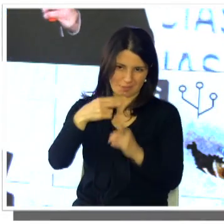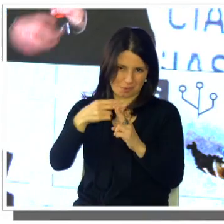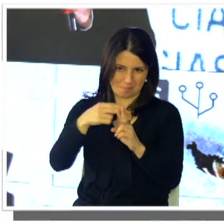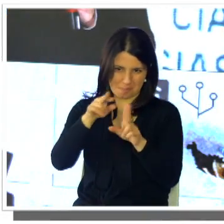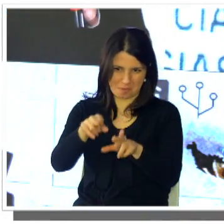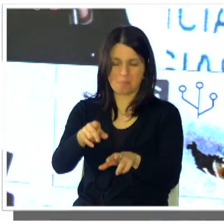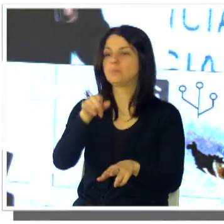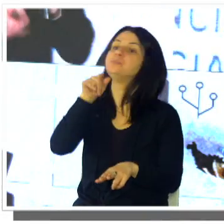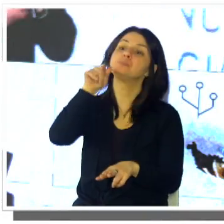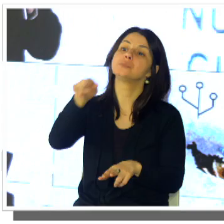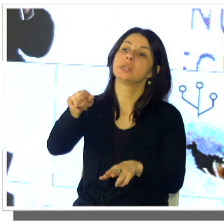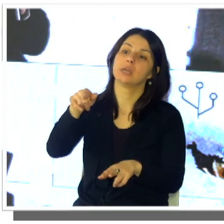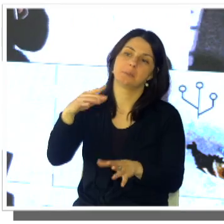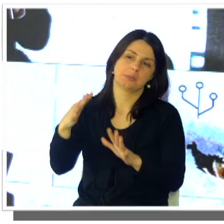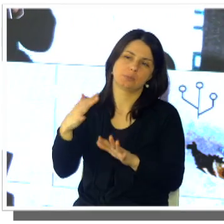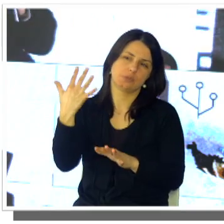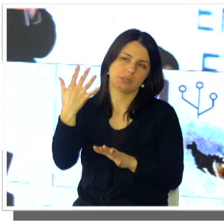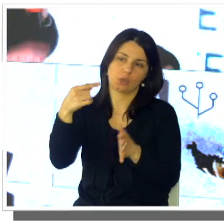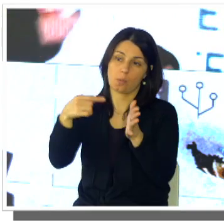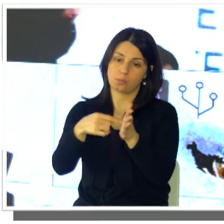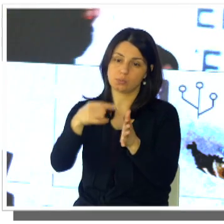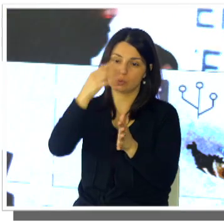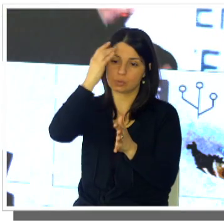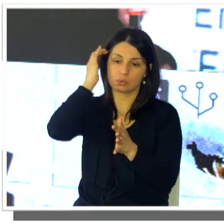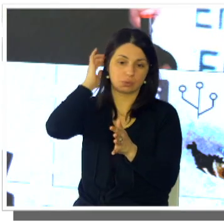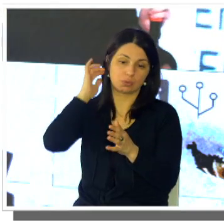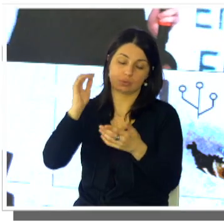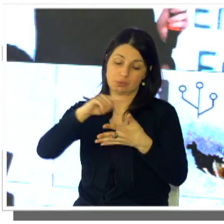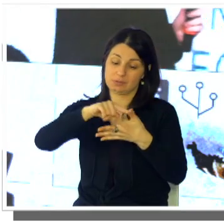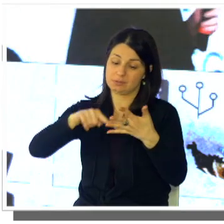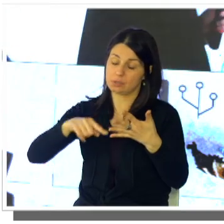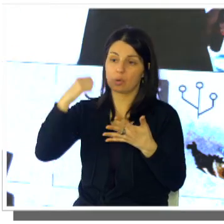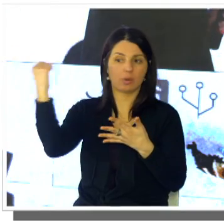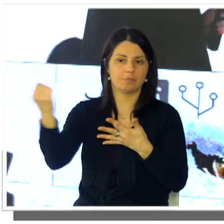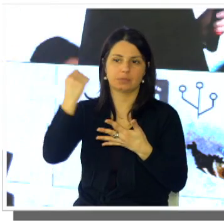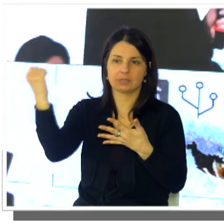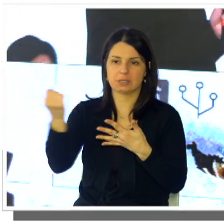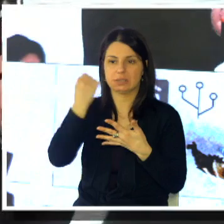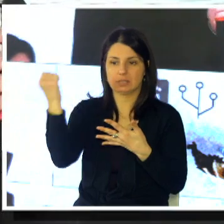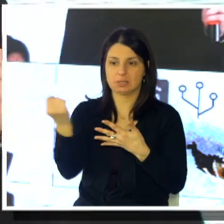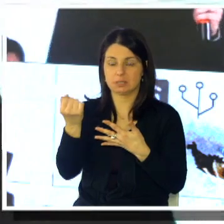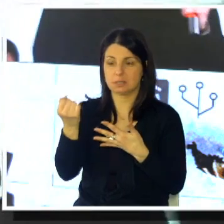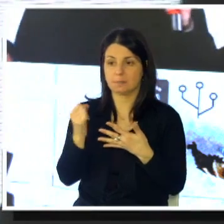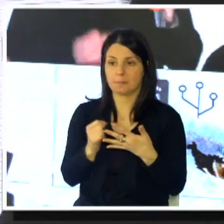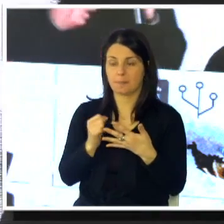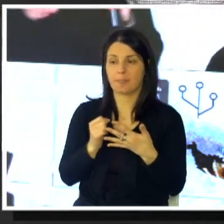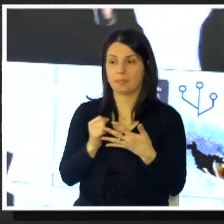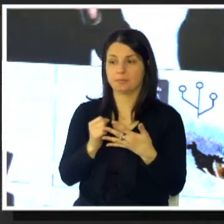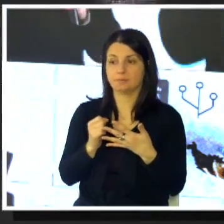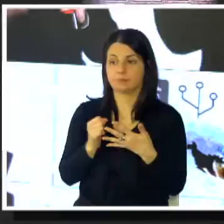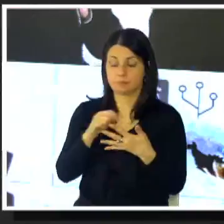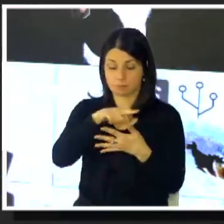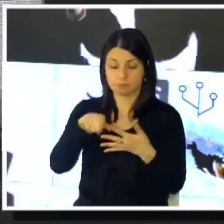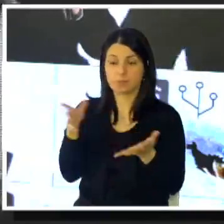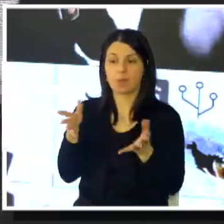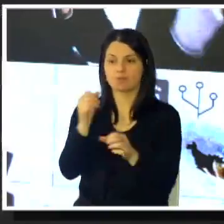ahí ponemos unos 5 puntos gruesos, importantes, en los cuales estamos